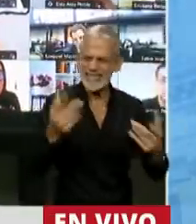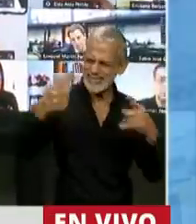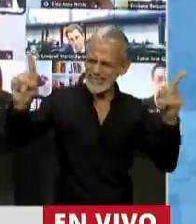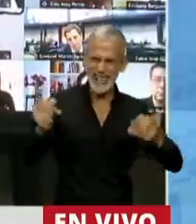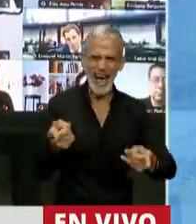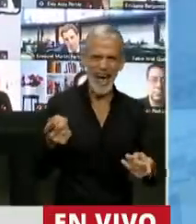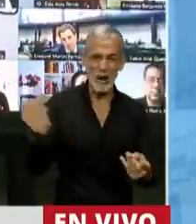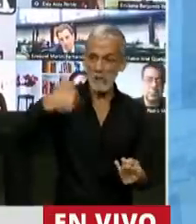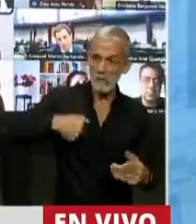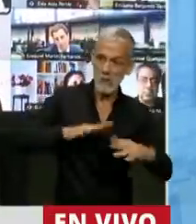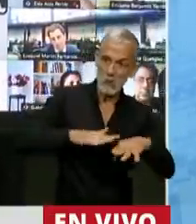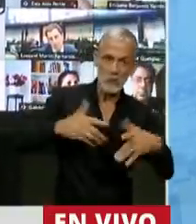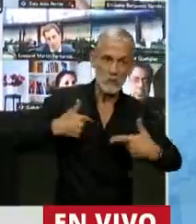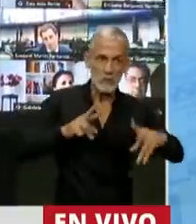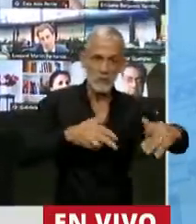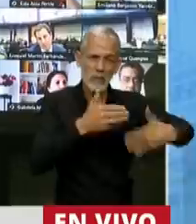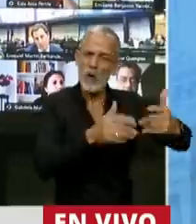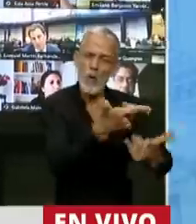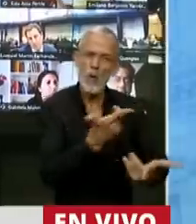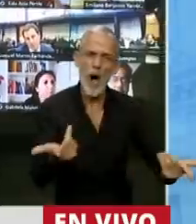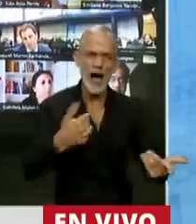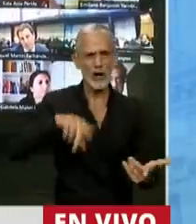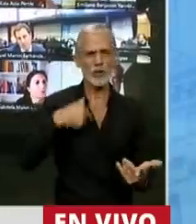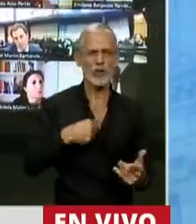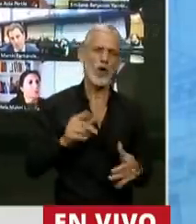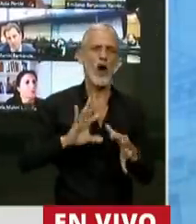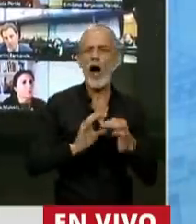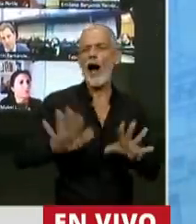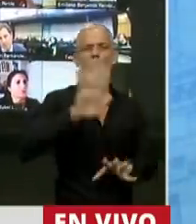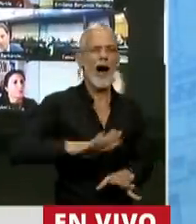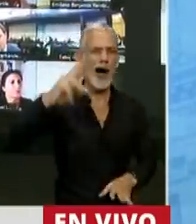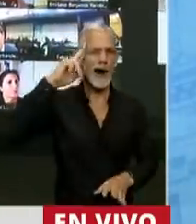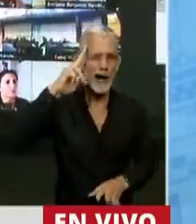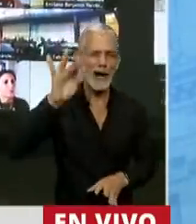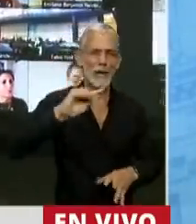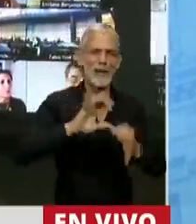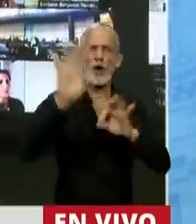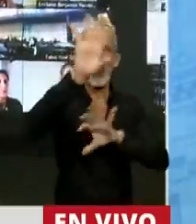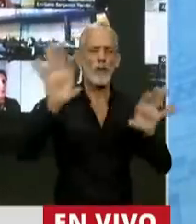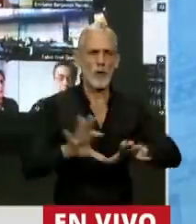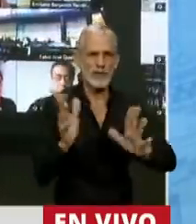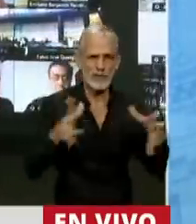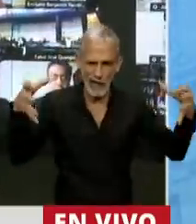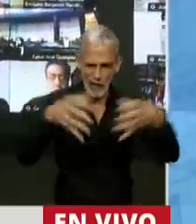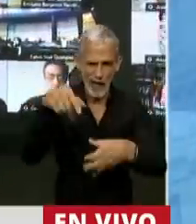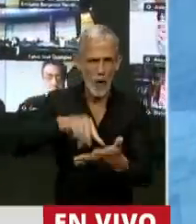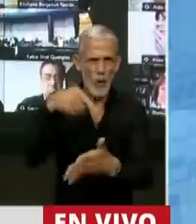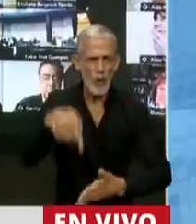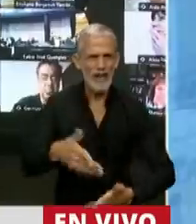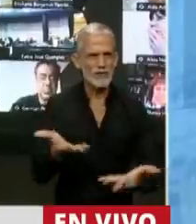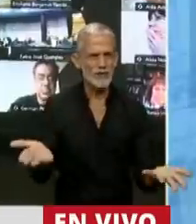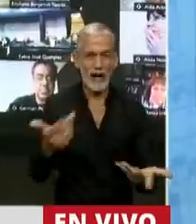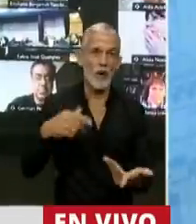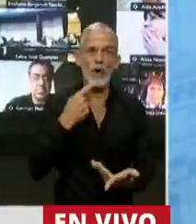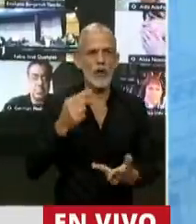extraño para quien mira el debate de afuera sostener que somos todos federales. ¿Cómo que somos todos federales y todo está acá? ¿Cómo puede ser que digamos